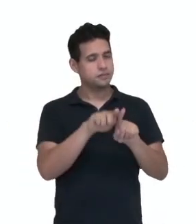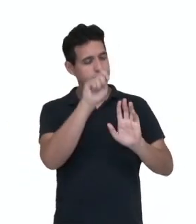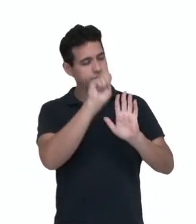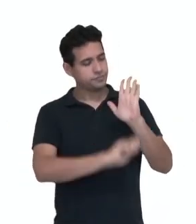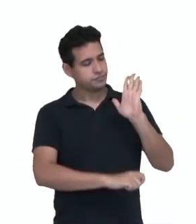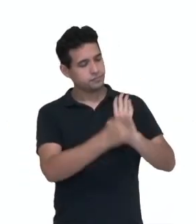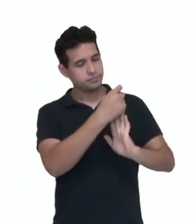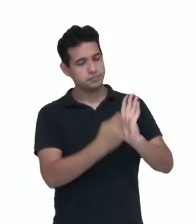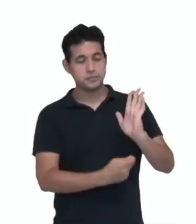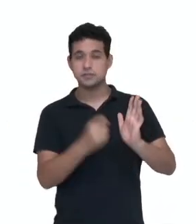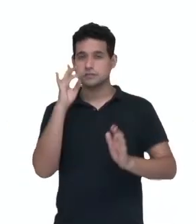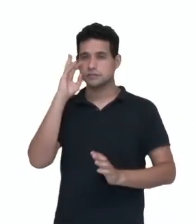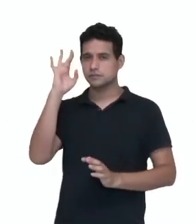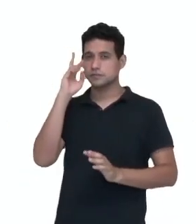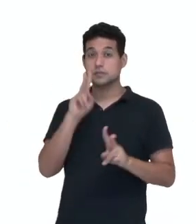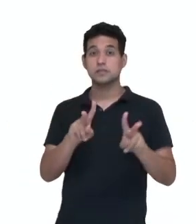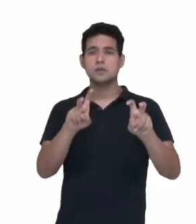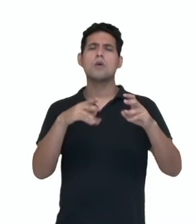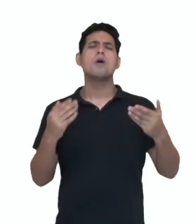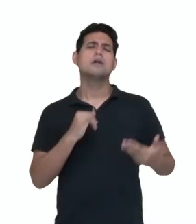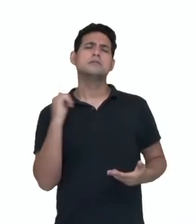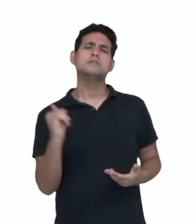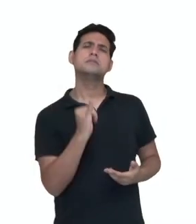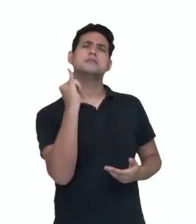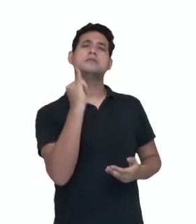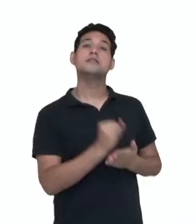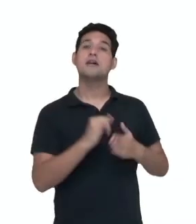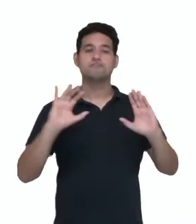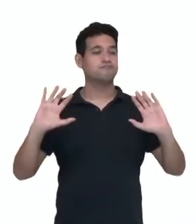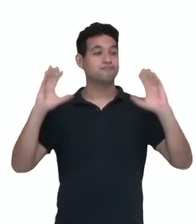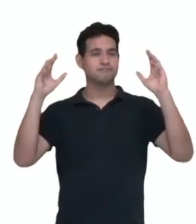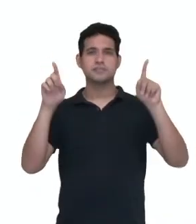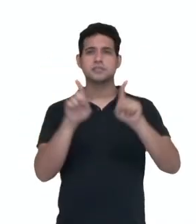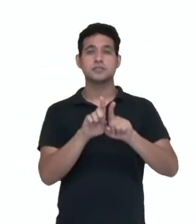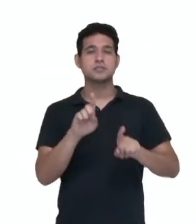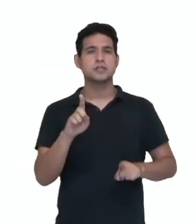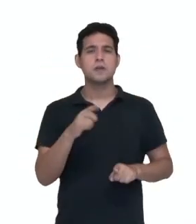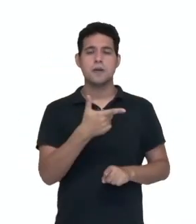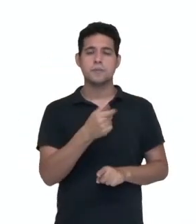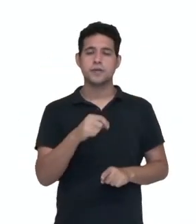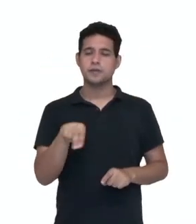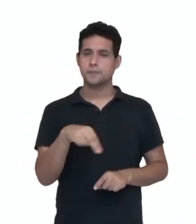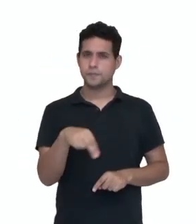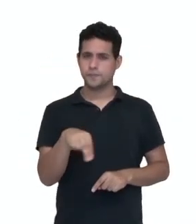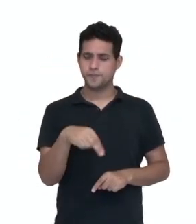leídos, reflexiona sobre la importancia de la conmemoración del 20 de noviembre.